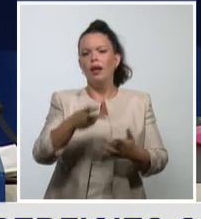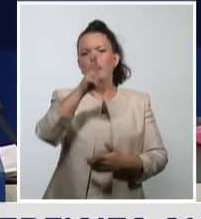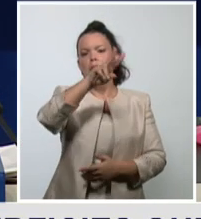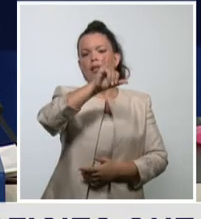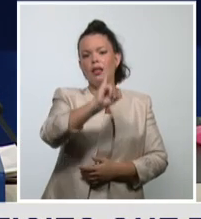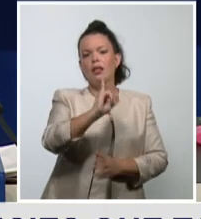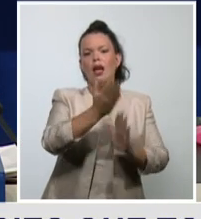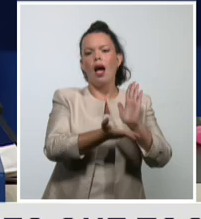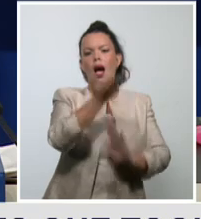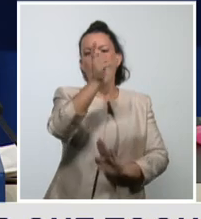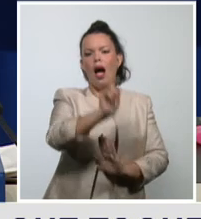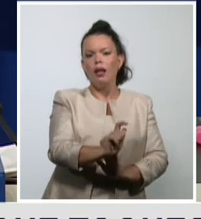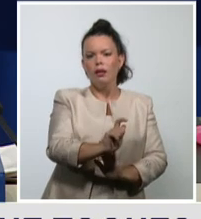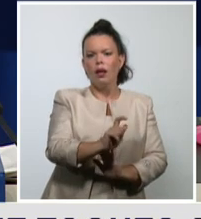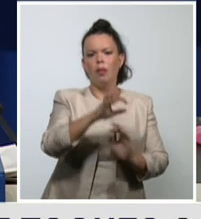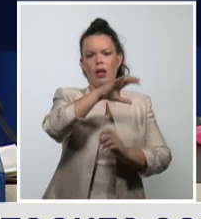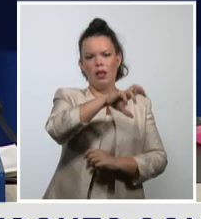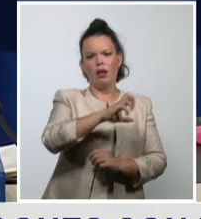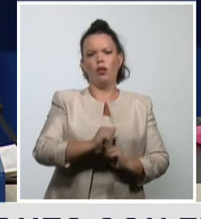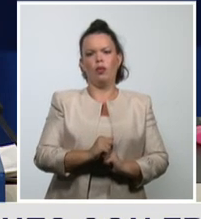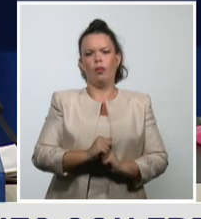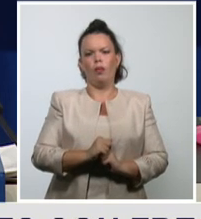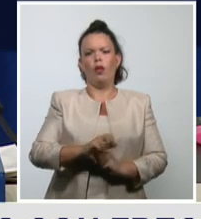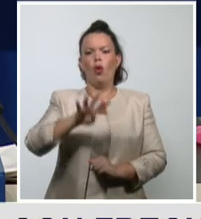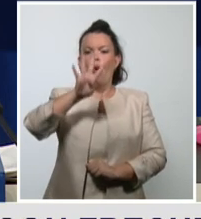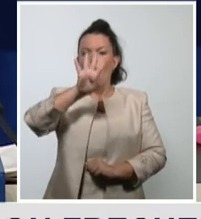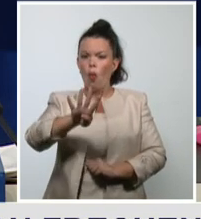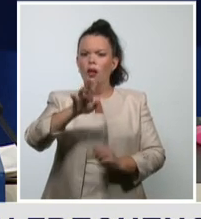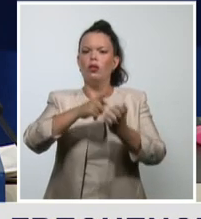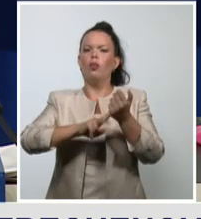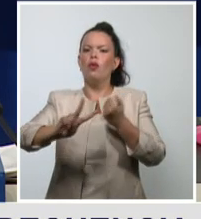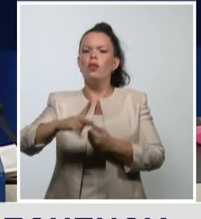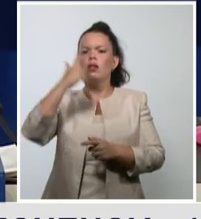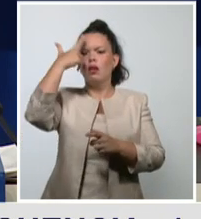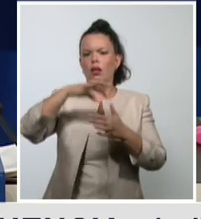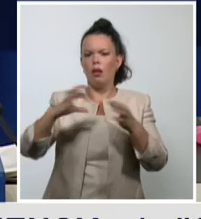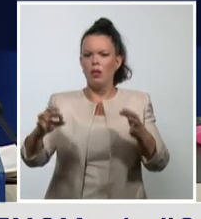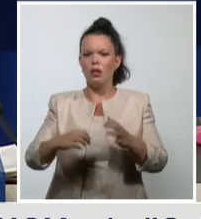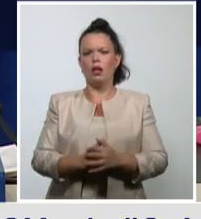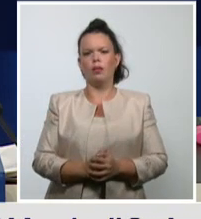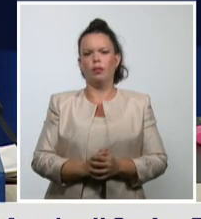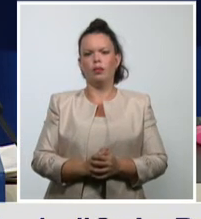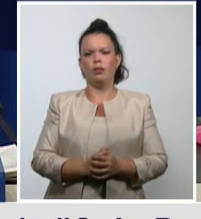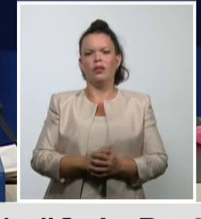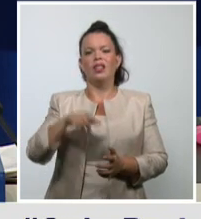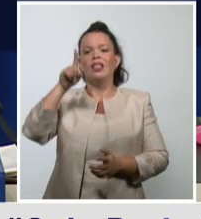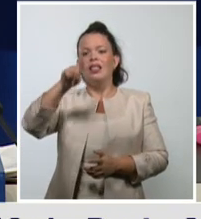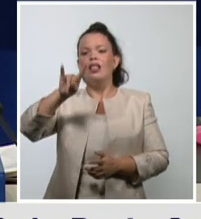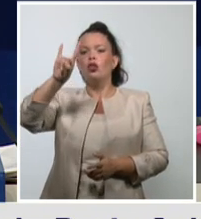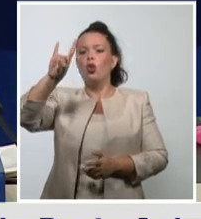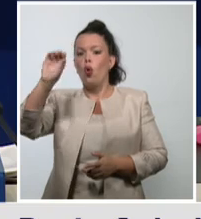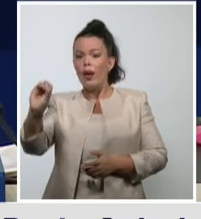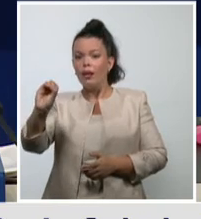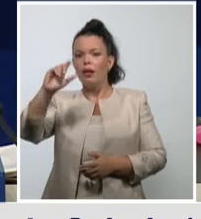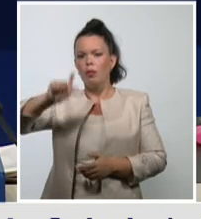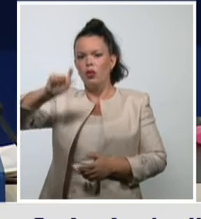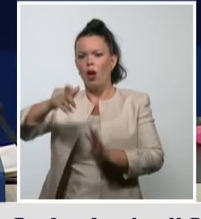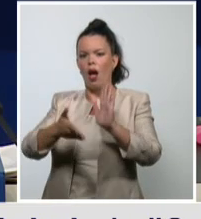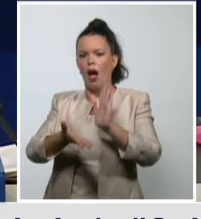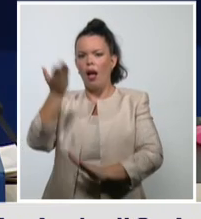Río, 4 a la provincia de Artemisa, 190 a la provincia de La Habana, 1